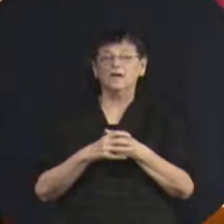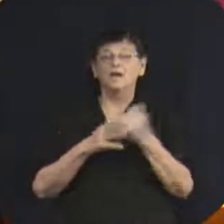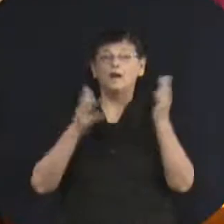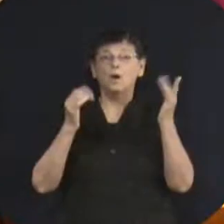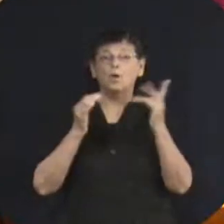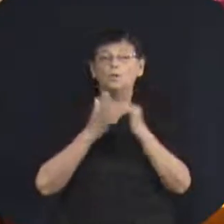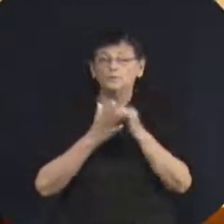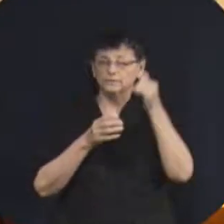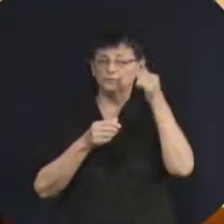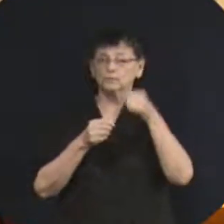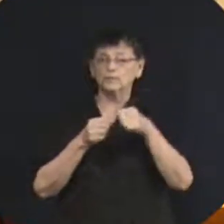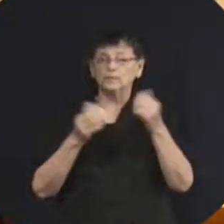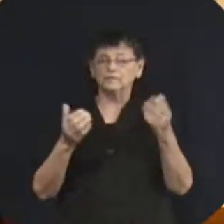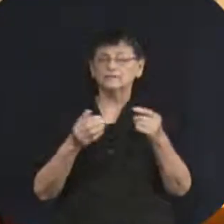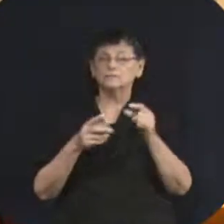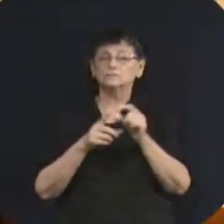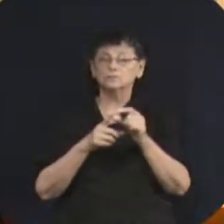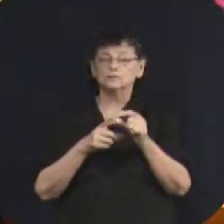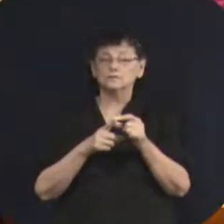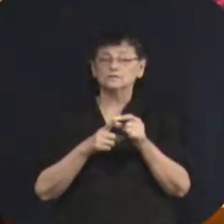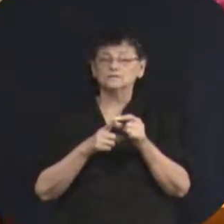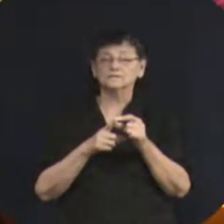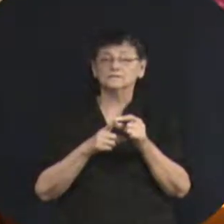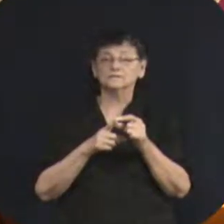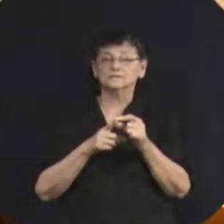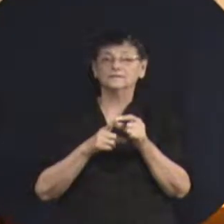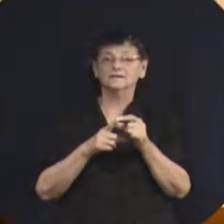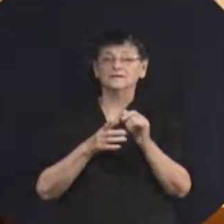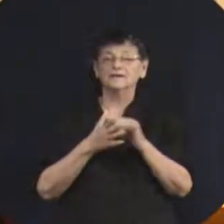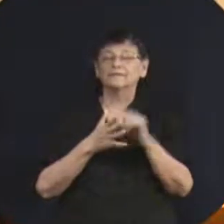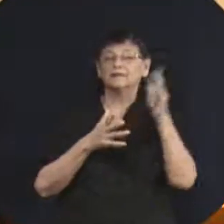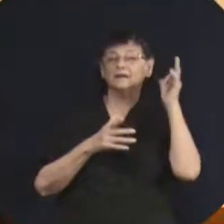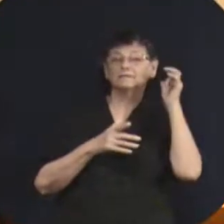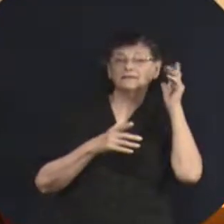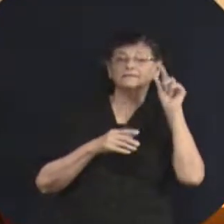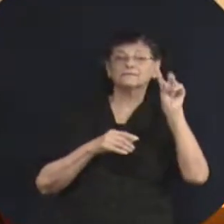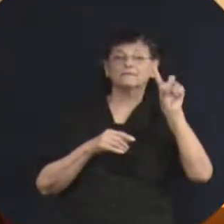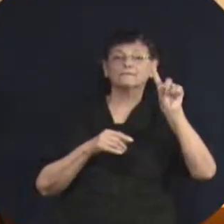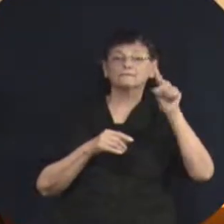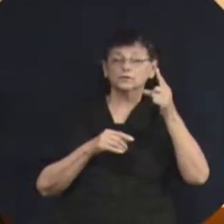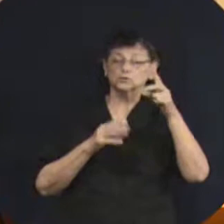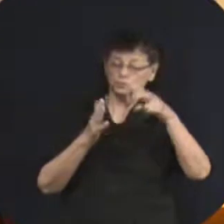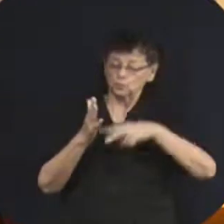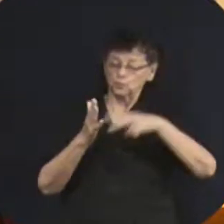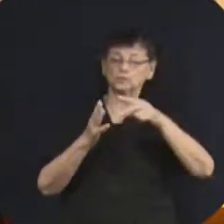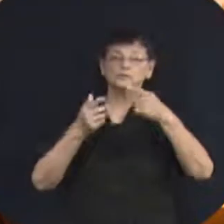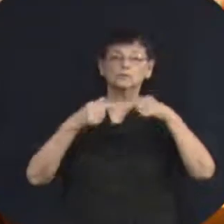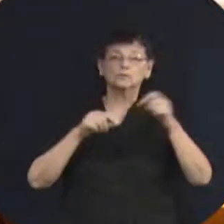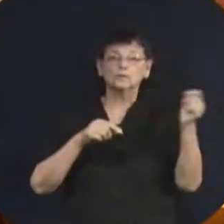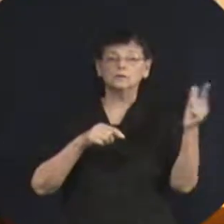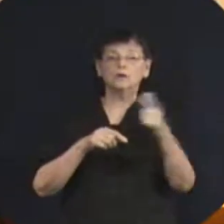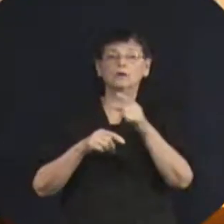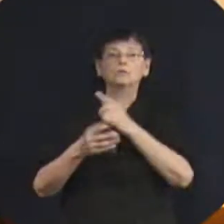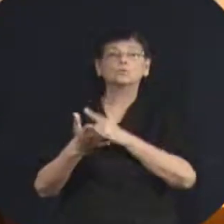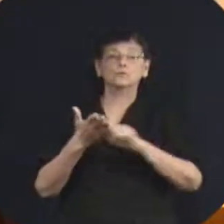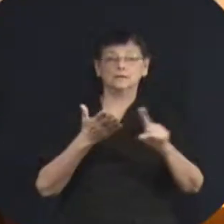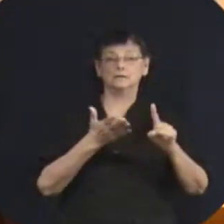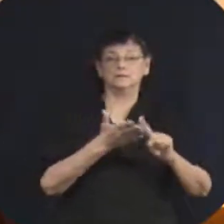Espero que se acuerden de estas palabras que hemos escuchado en la primera lectura durante toda la